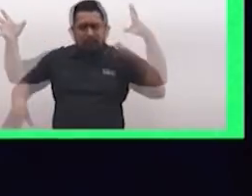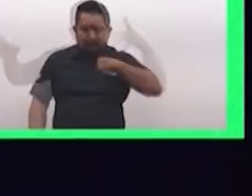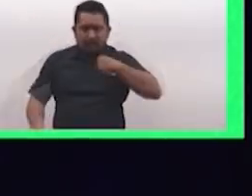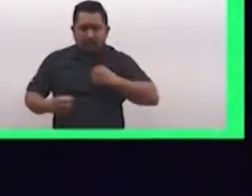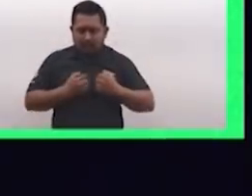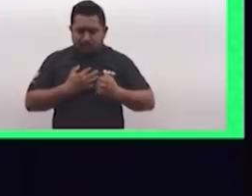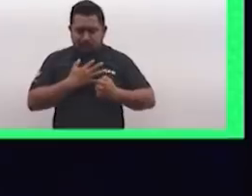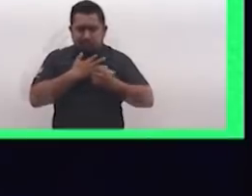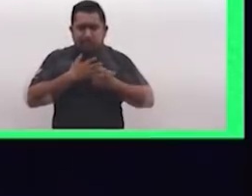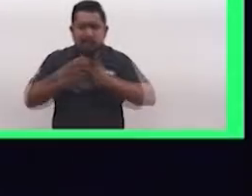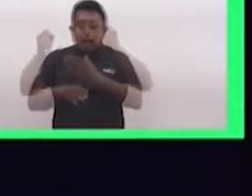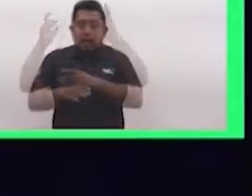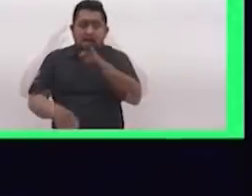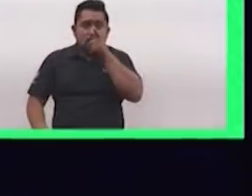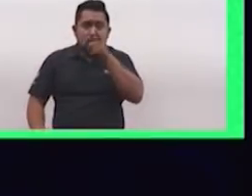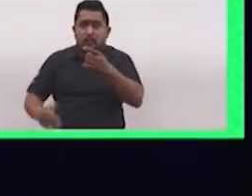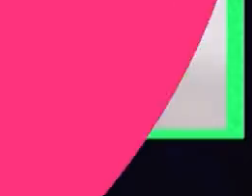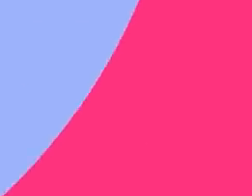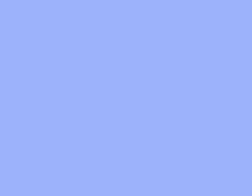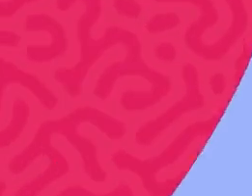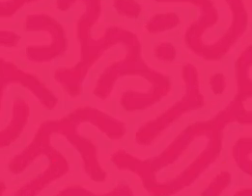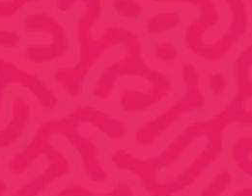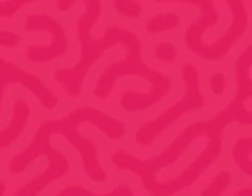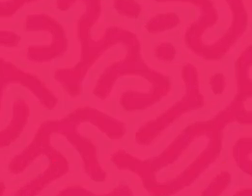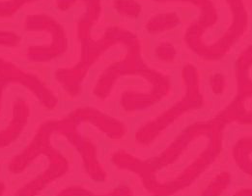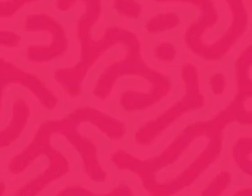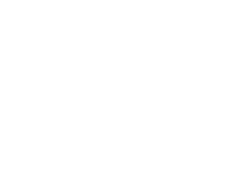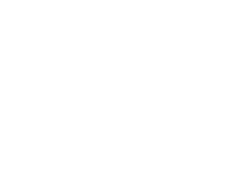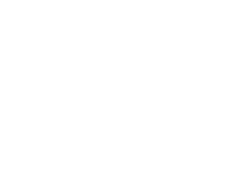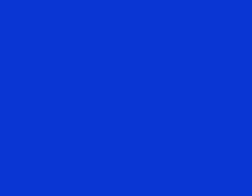todo lo que tienes que hacer es obedecer